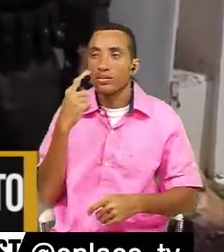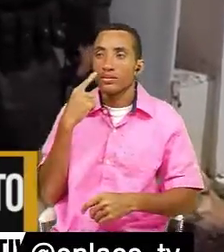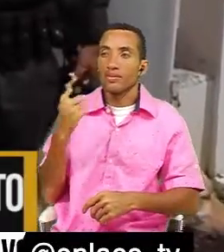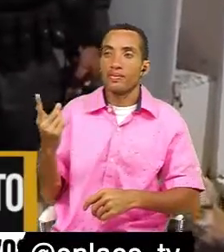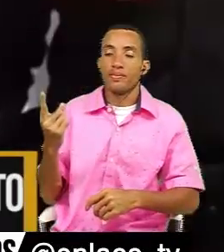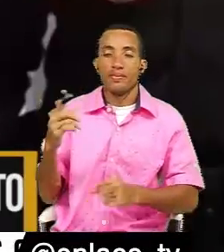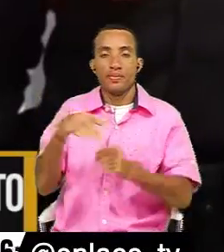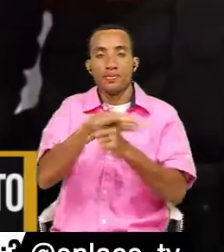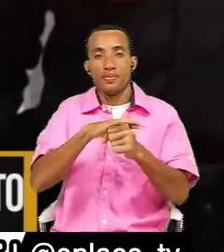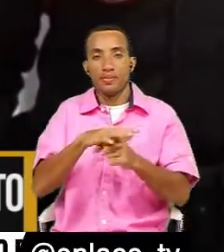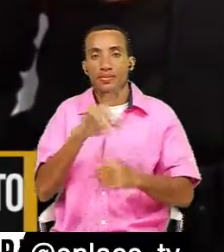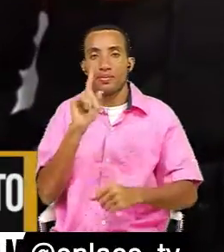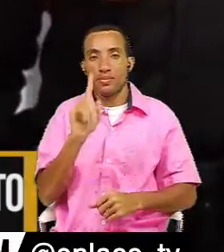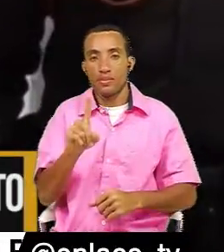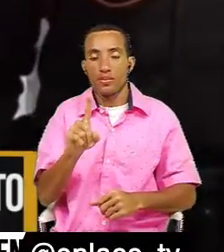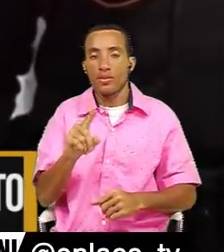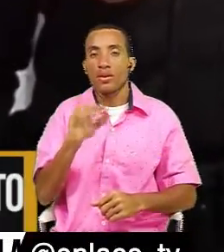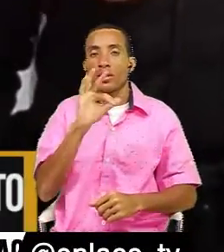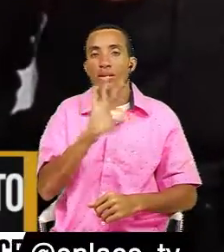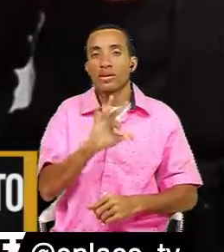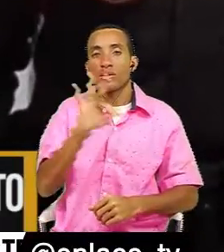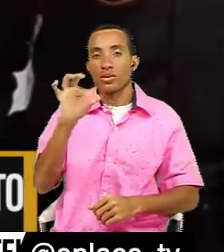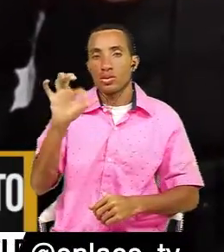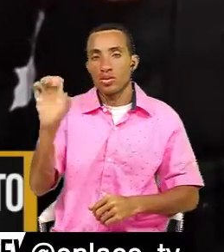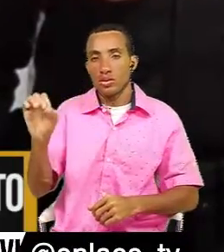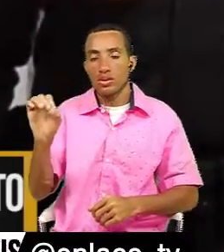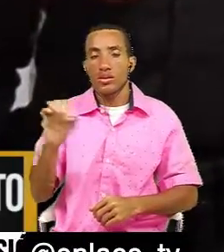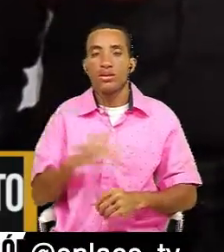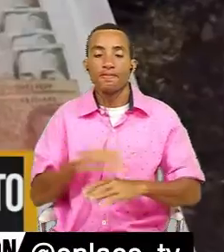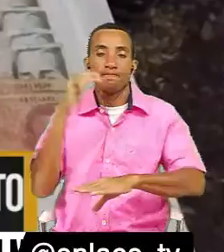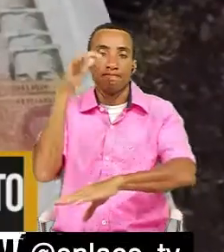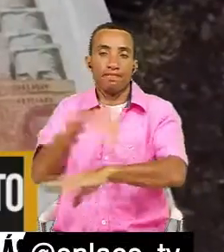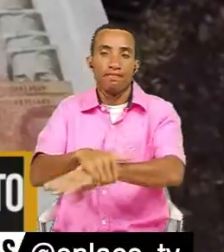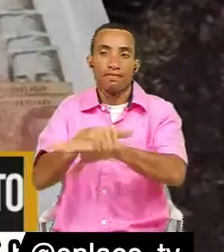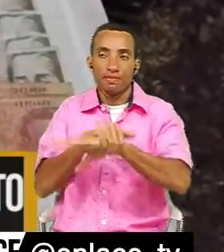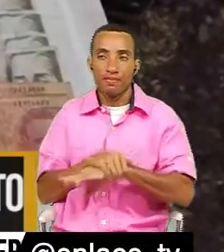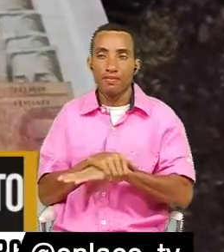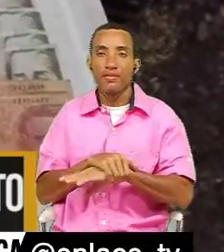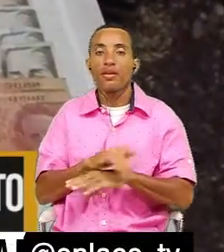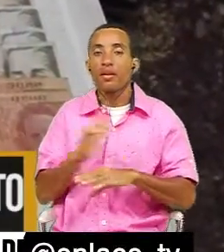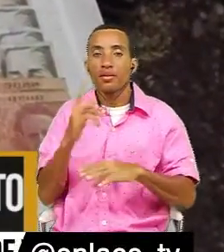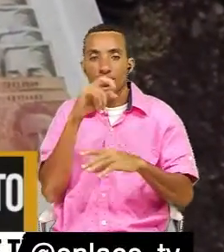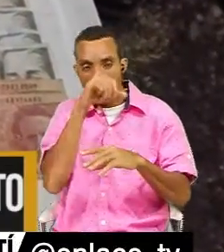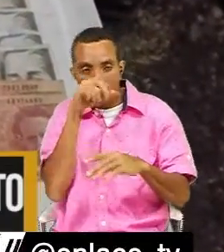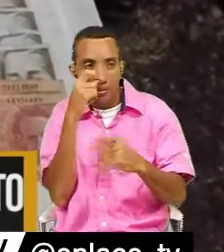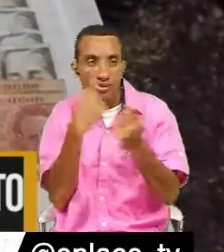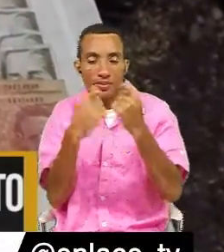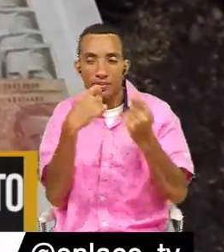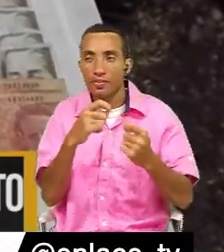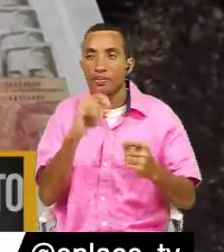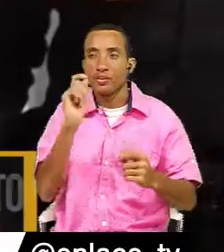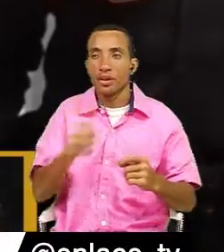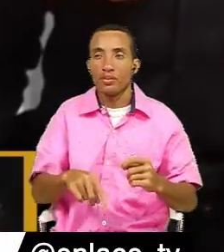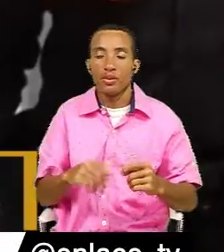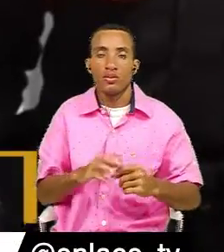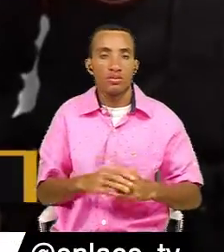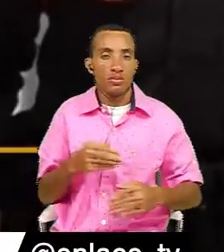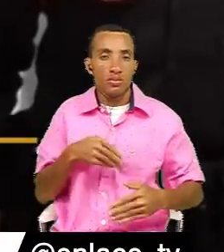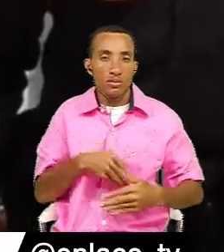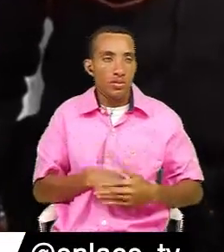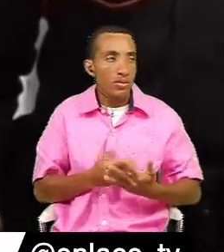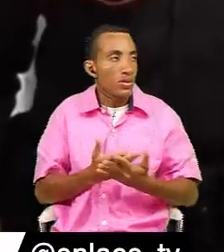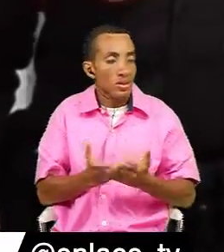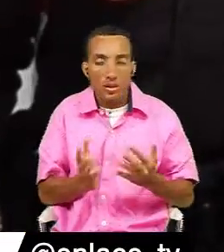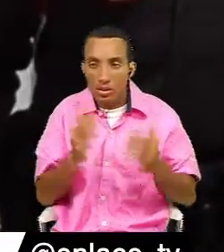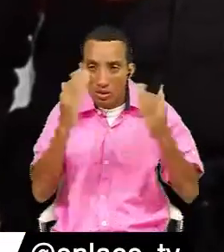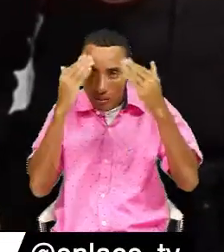1. 380 personas en lo corrido del 2016 se han capturado por el delito de tráfico, fabricación y porte de estupefacientes en la región